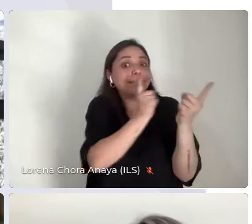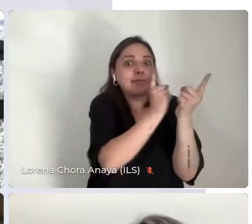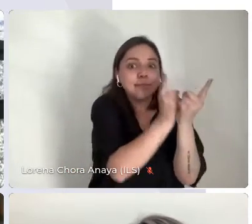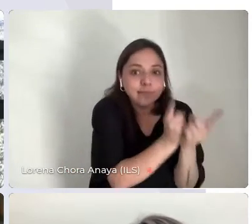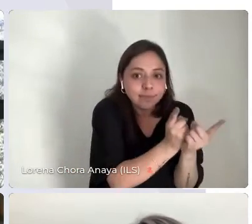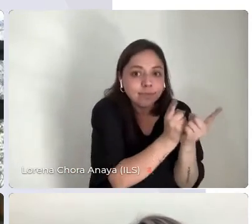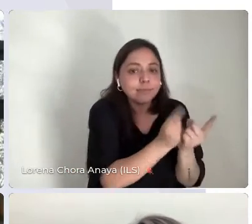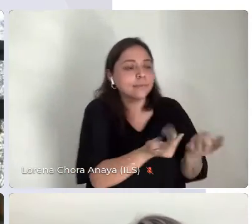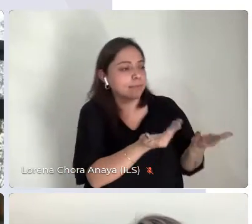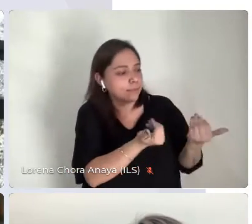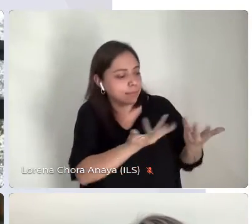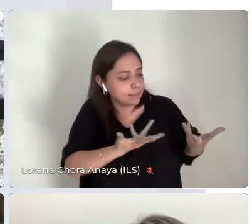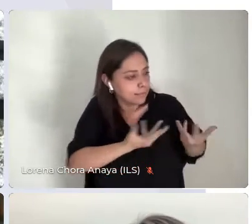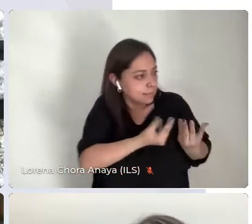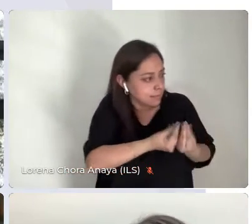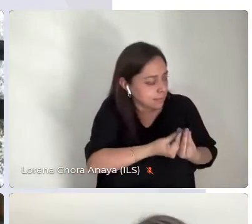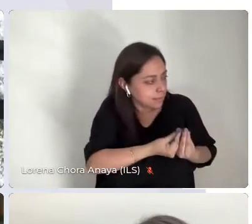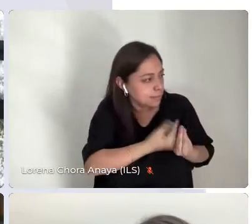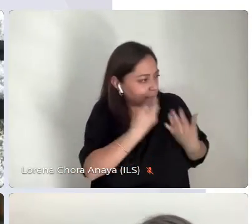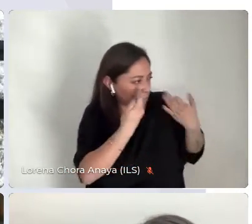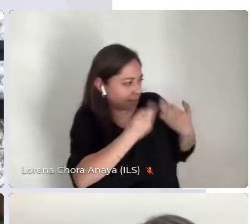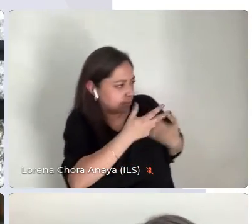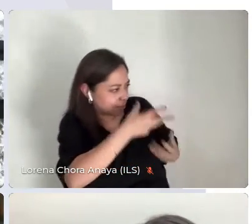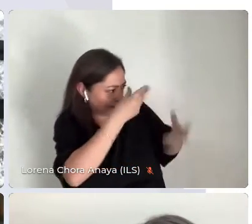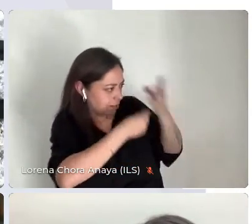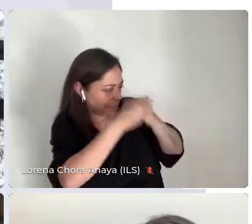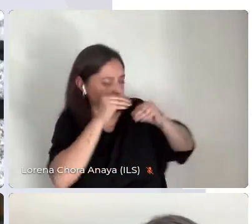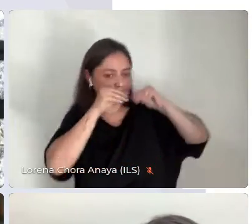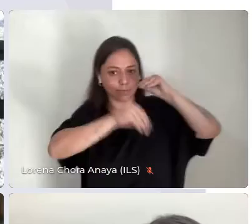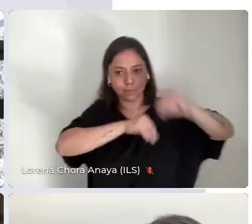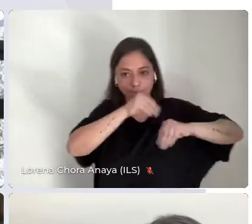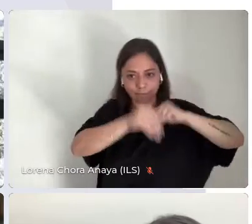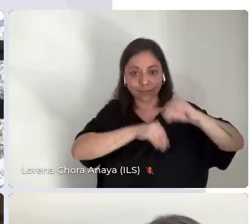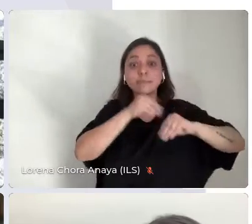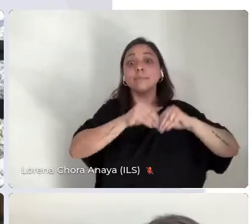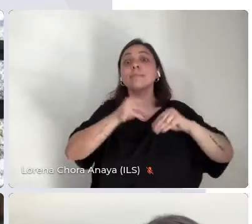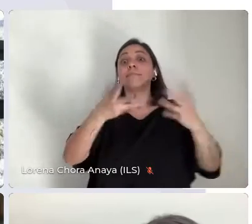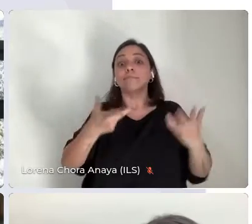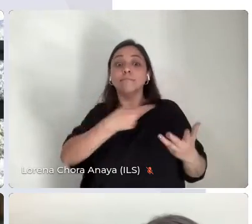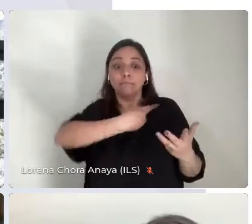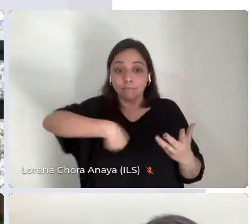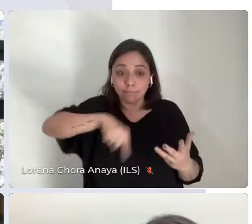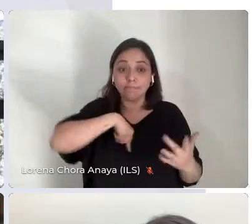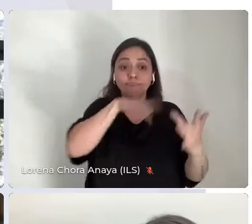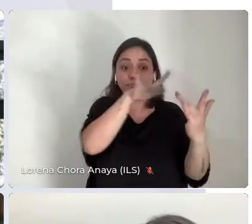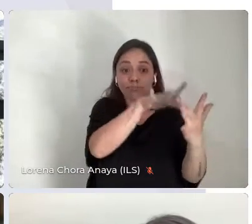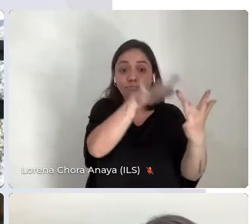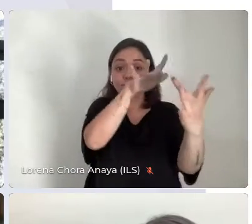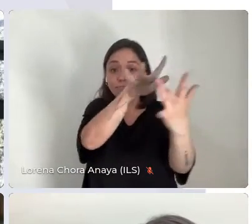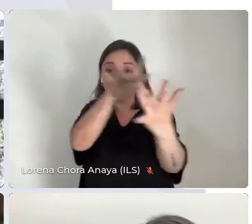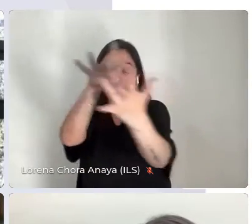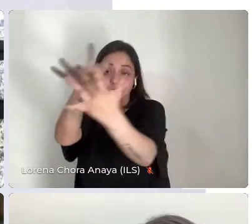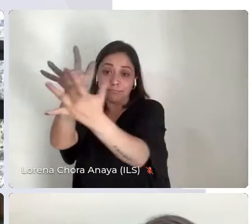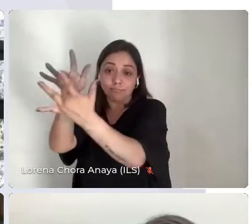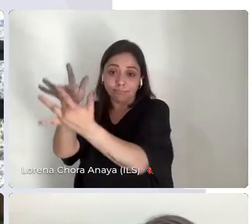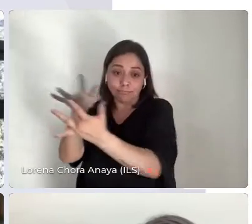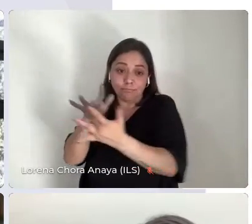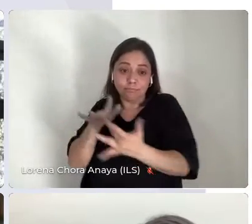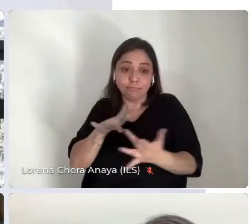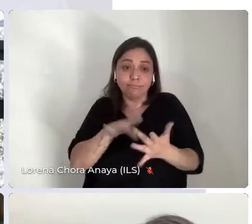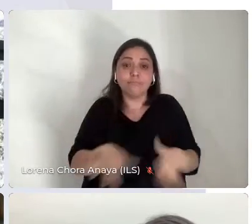dos cosas, justo salimos a pedir a usuarias anteriores a trabajar con nosotros en un focus